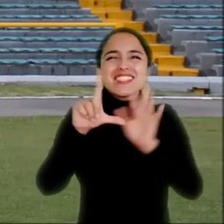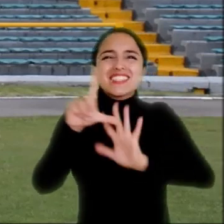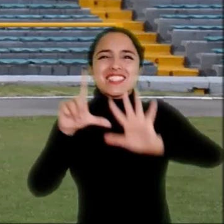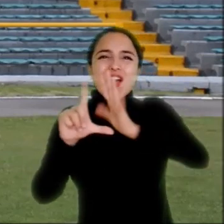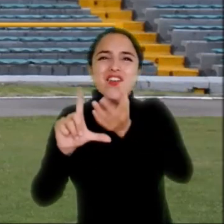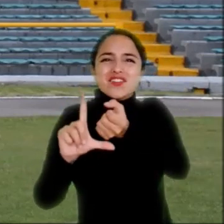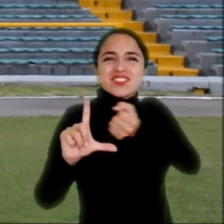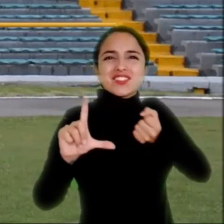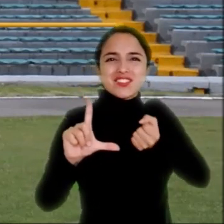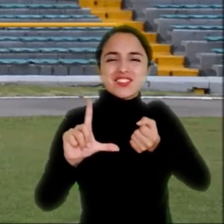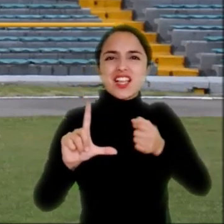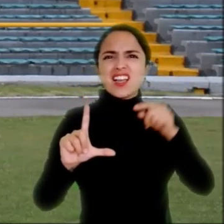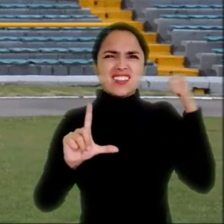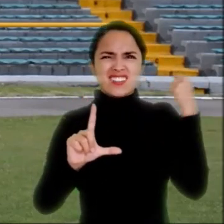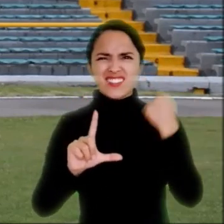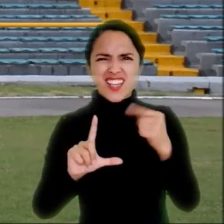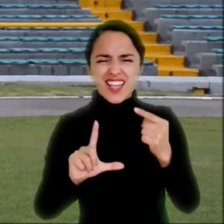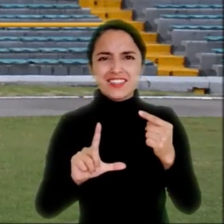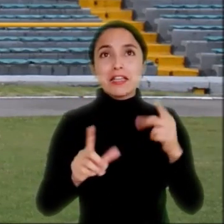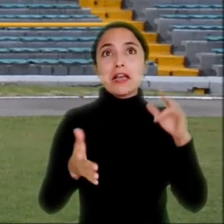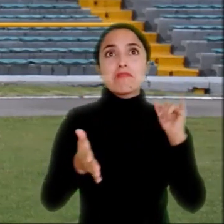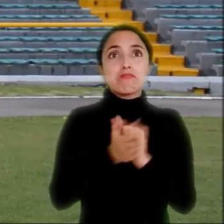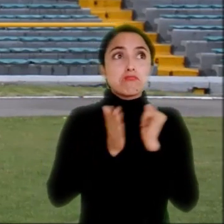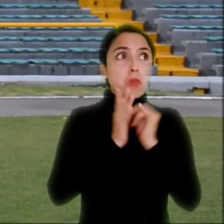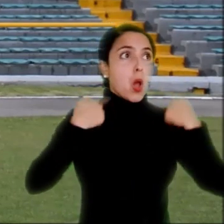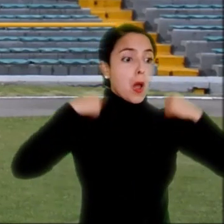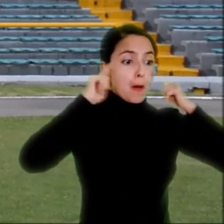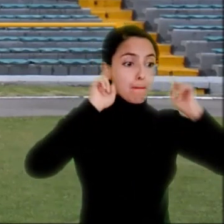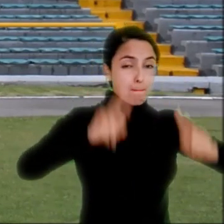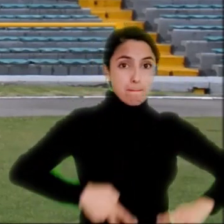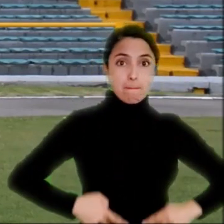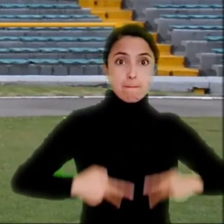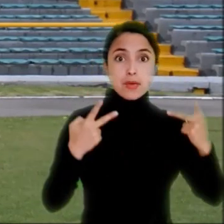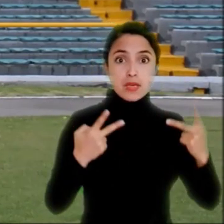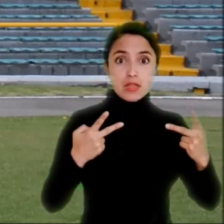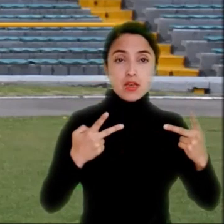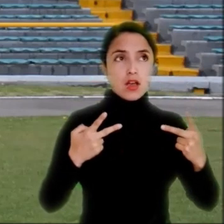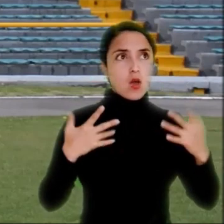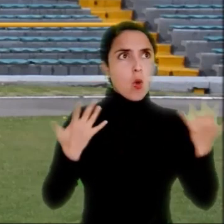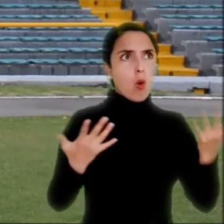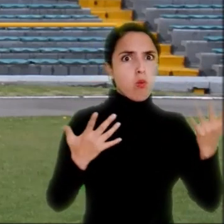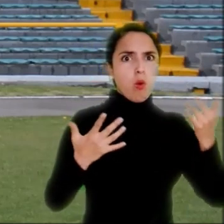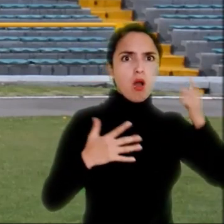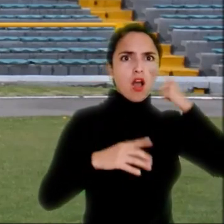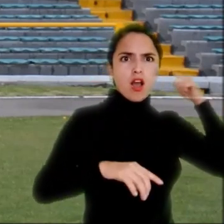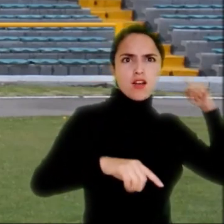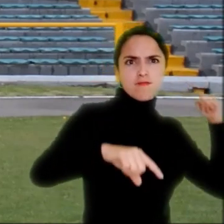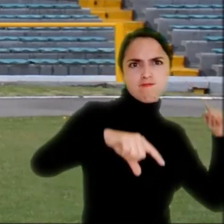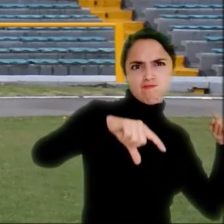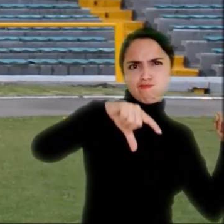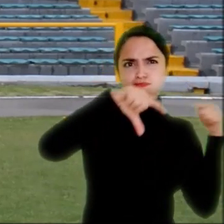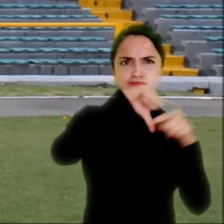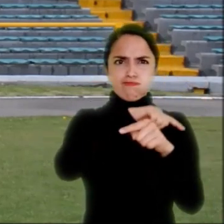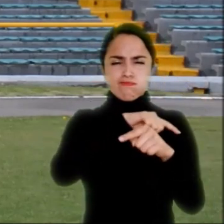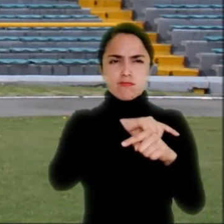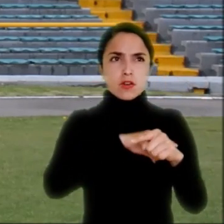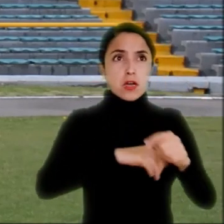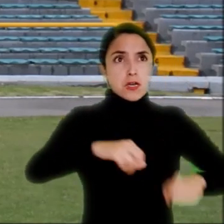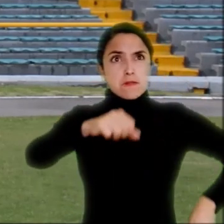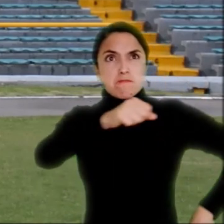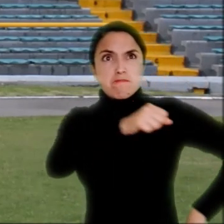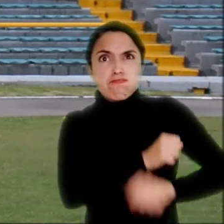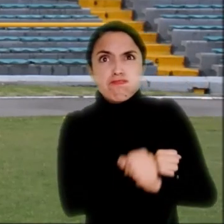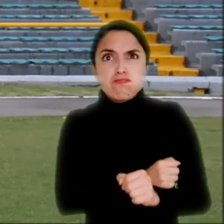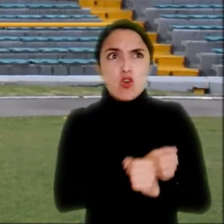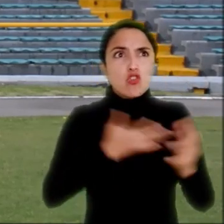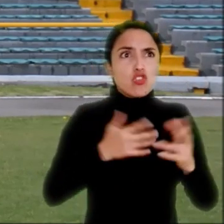hay una delgada línea que separa la vida de un tiro libre o de un penalti